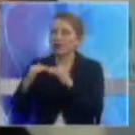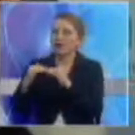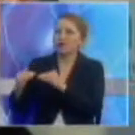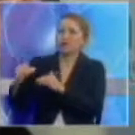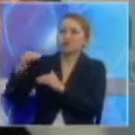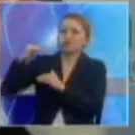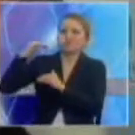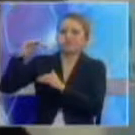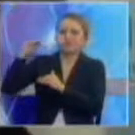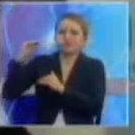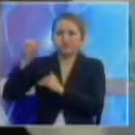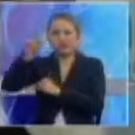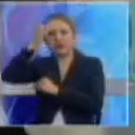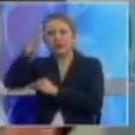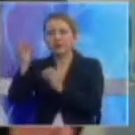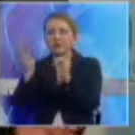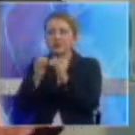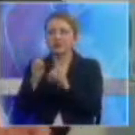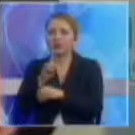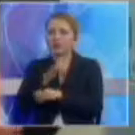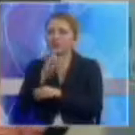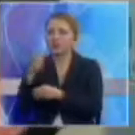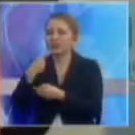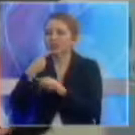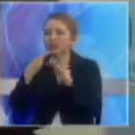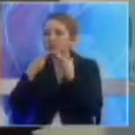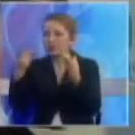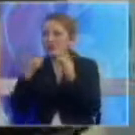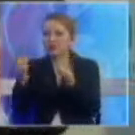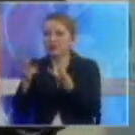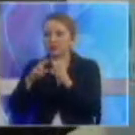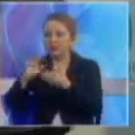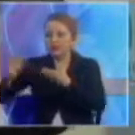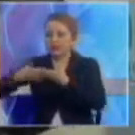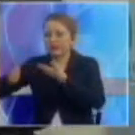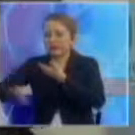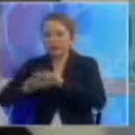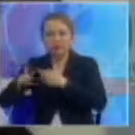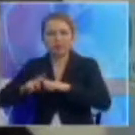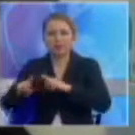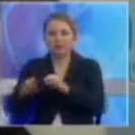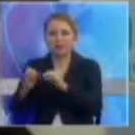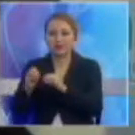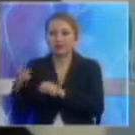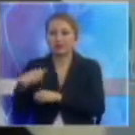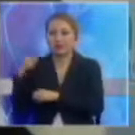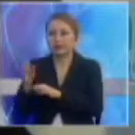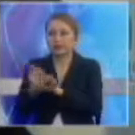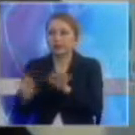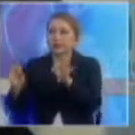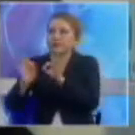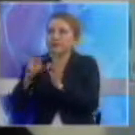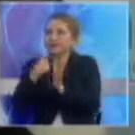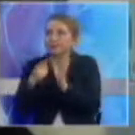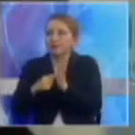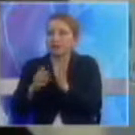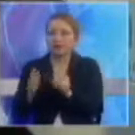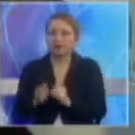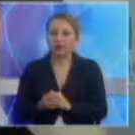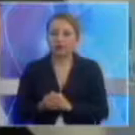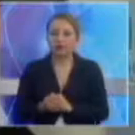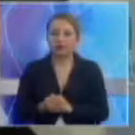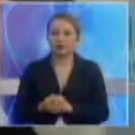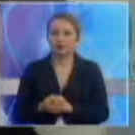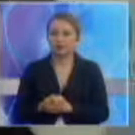altísimo nivel y que tengan más de 100 publicaciones en revistas indexadas, etcétera. ¿Qué requerimos, por ejemplo, para dar